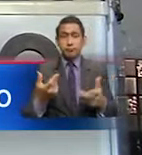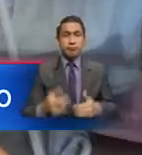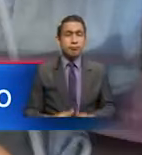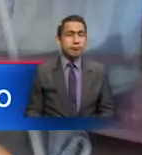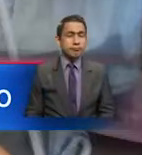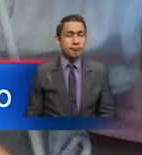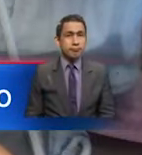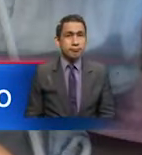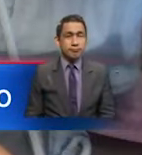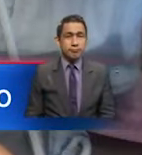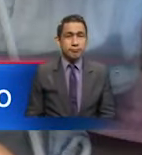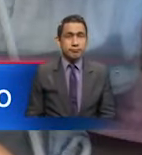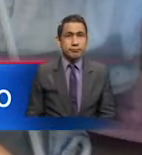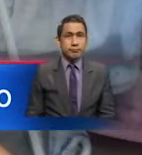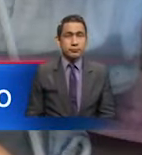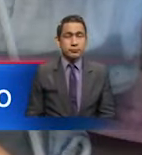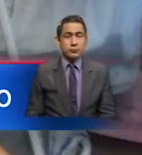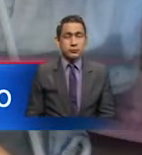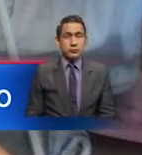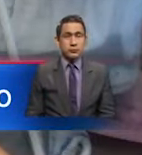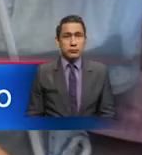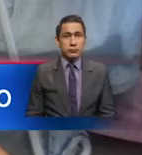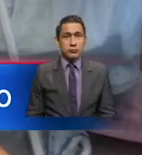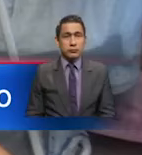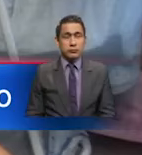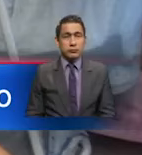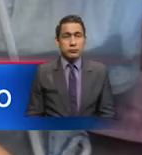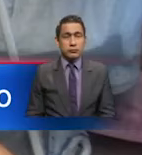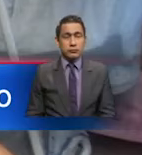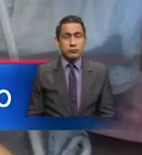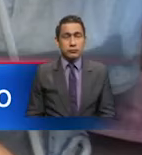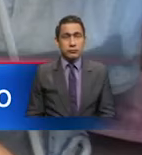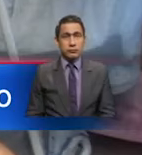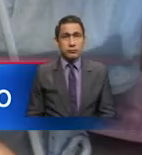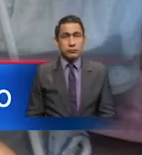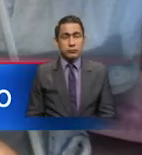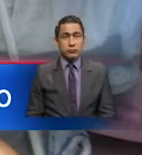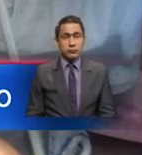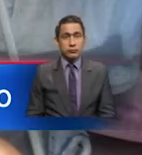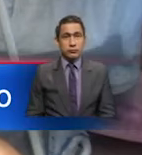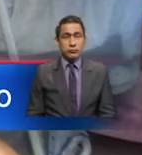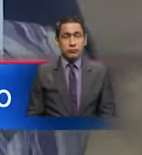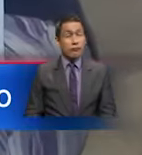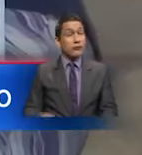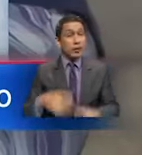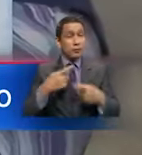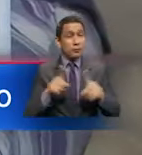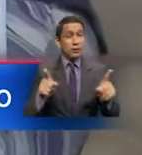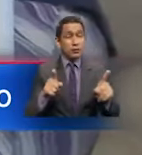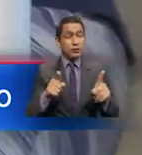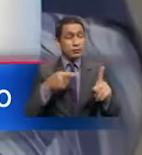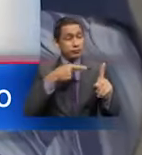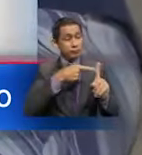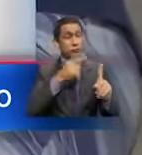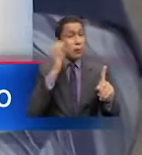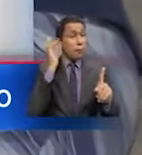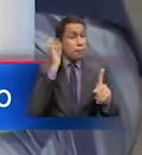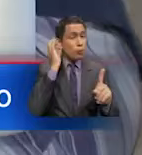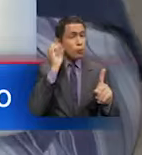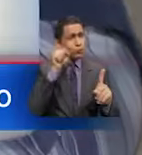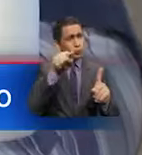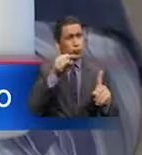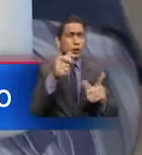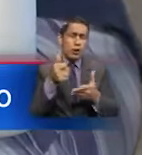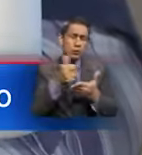mensualmente. Súper, súper caras. Eso le ayuda un poco más a estar estable. Esta mujer necesita de nuestras